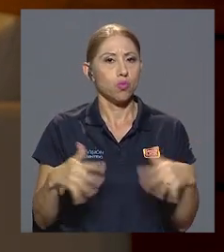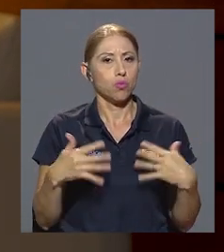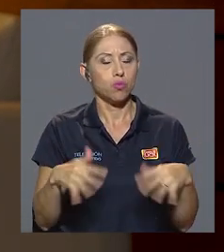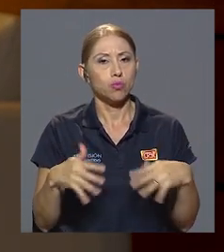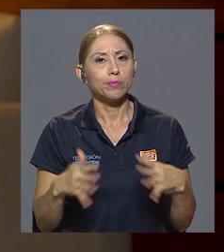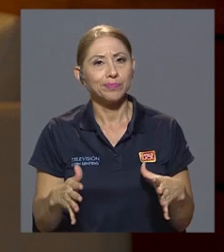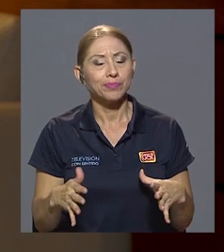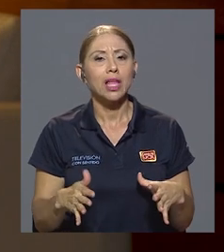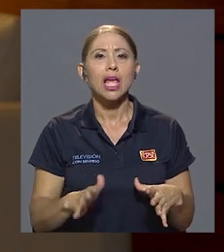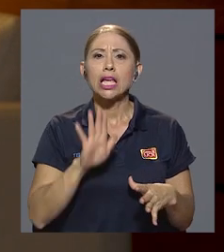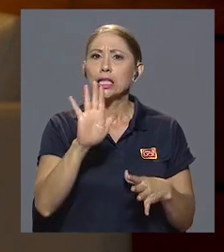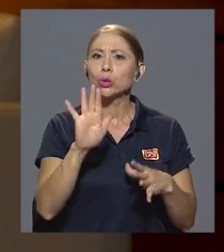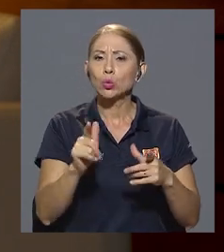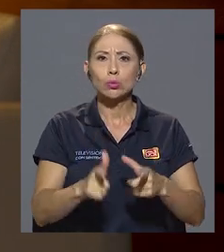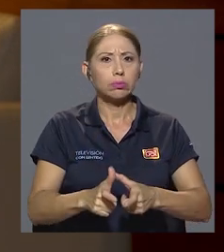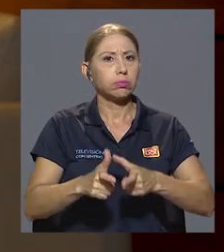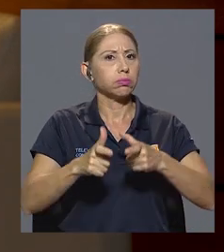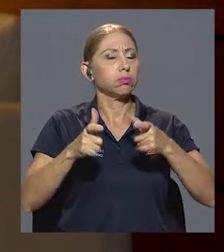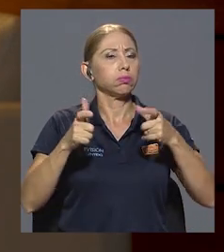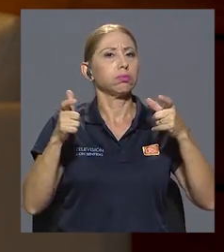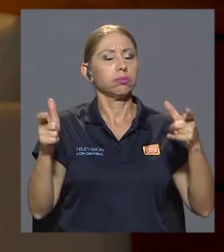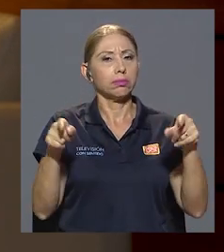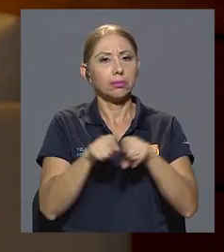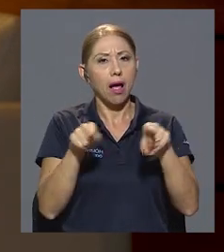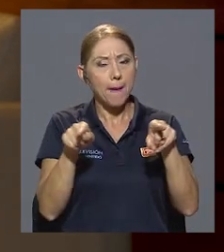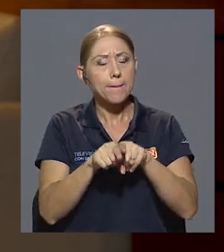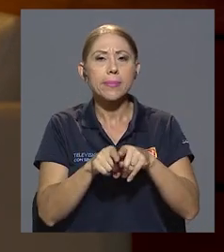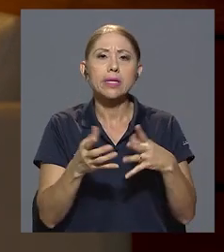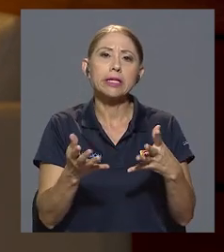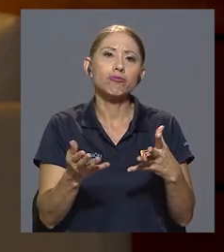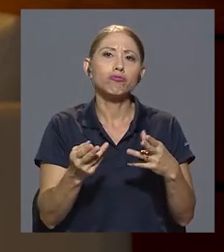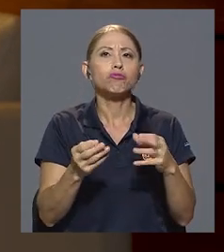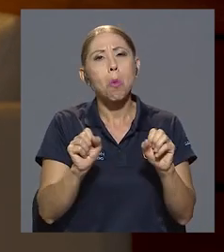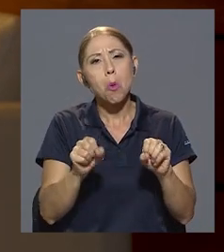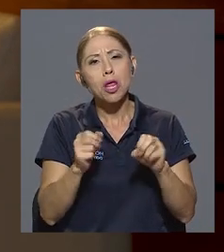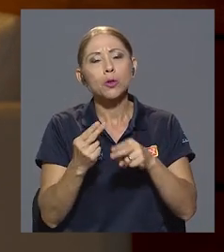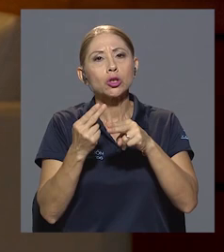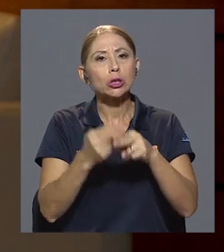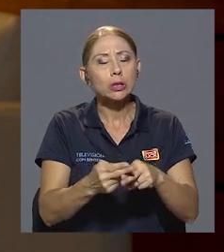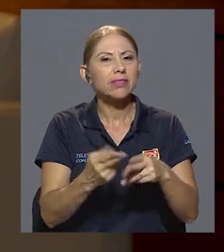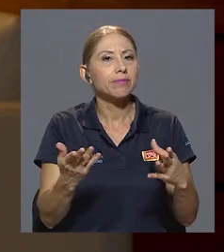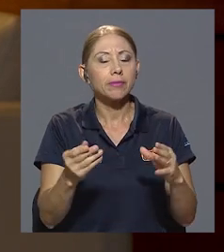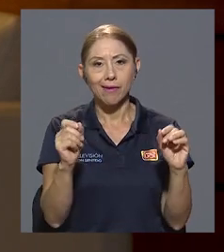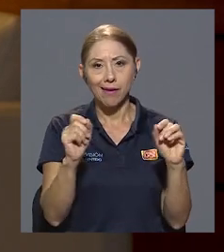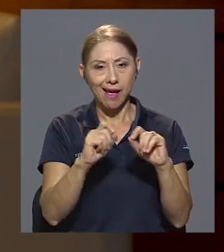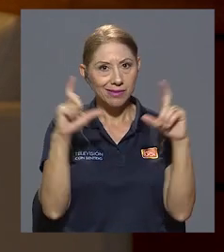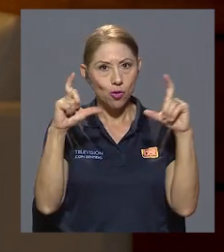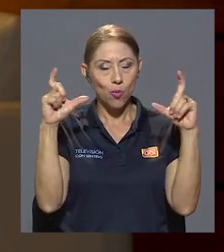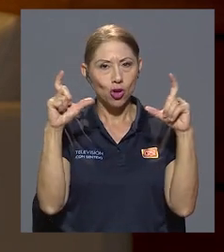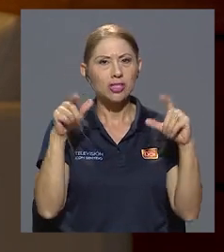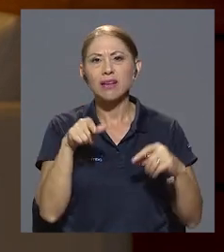muy grande y cuya magnitud es también podríamos denominar asombrosa